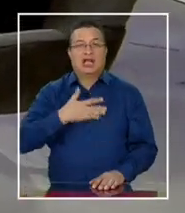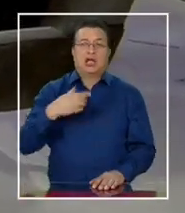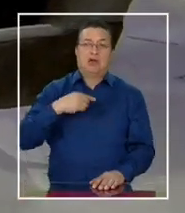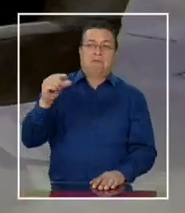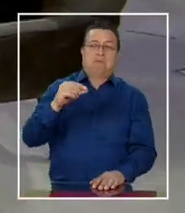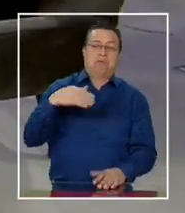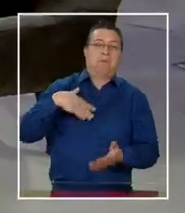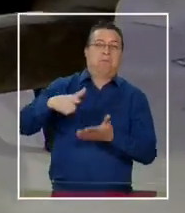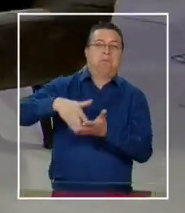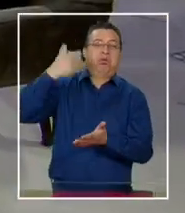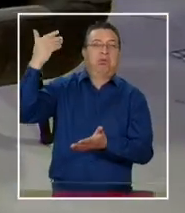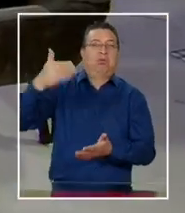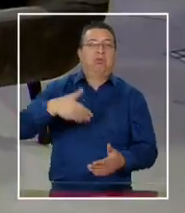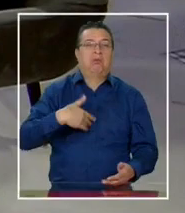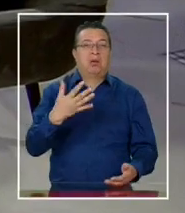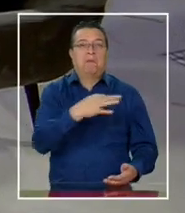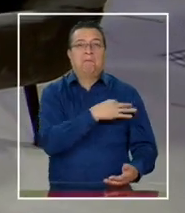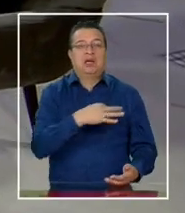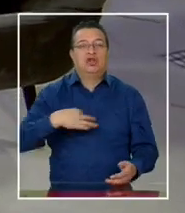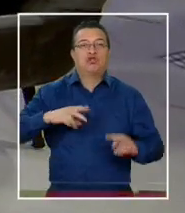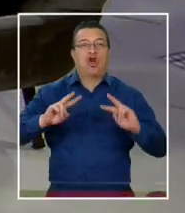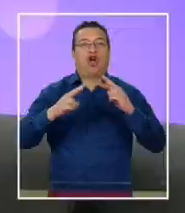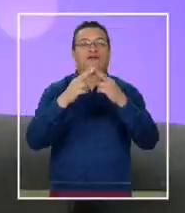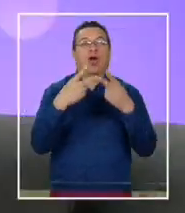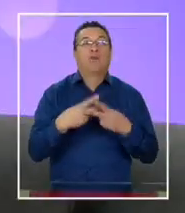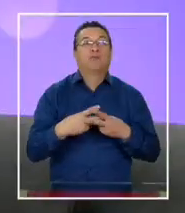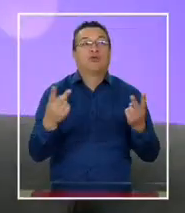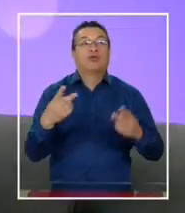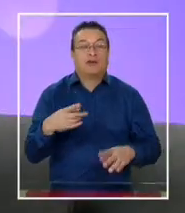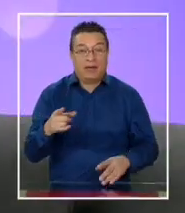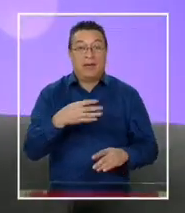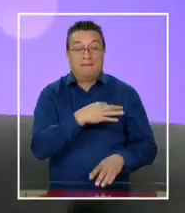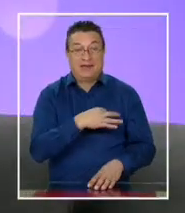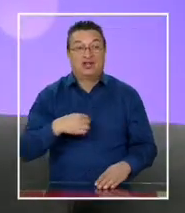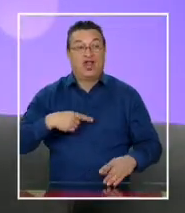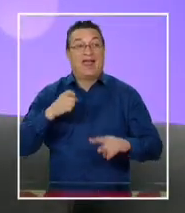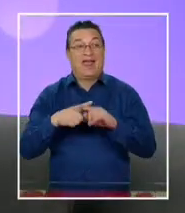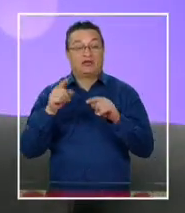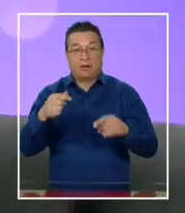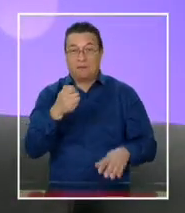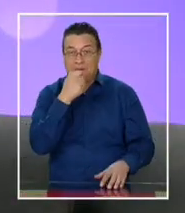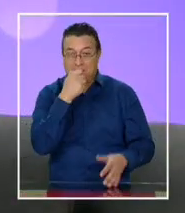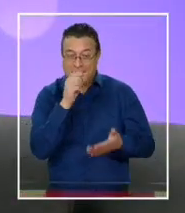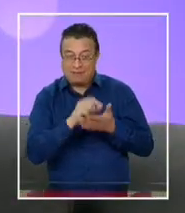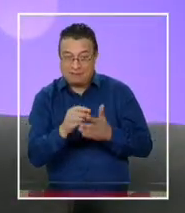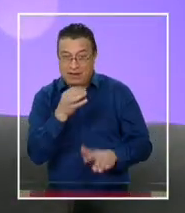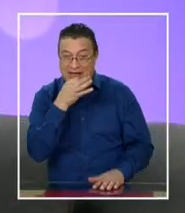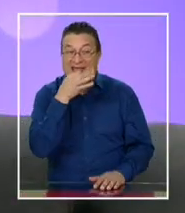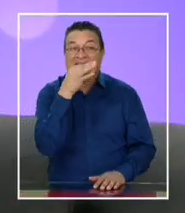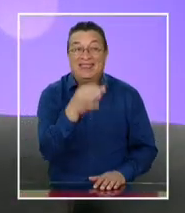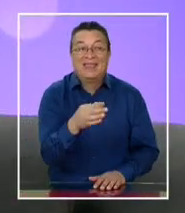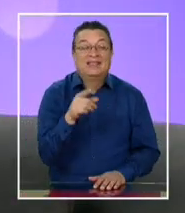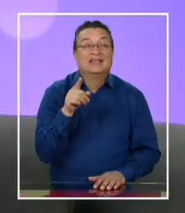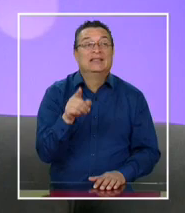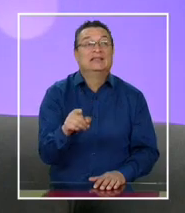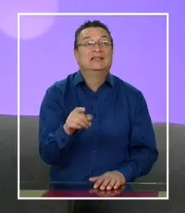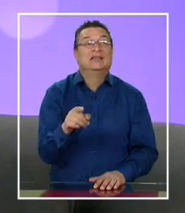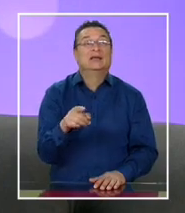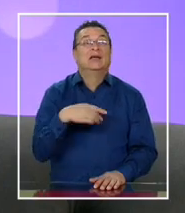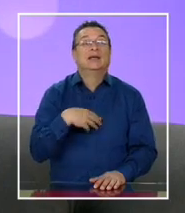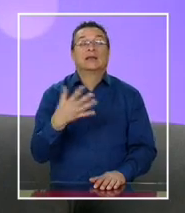habla de humillación por la salida del ministro de Obras Públicas al propio ministro ahora ex ministro aparece hoy día en una entrevista diciendo que